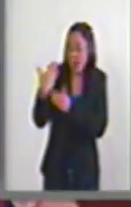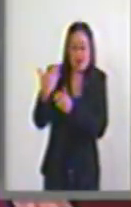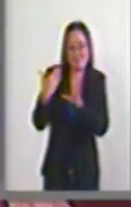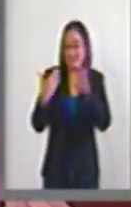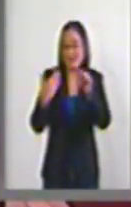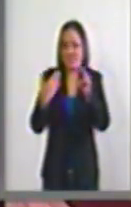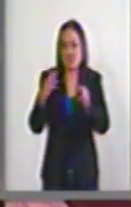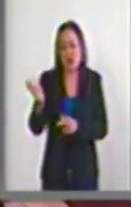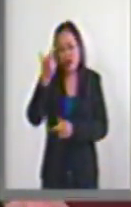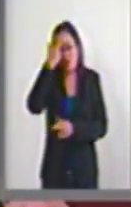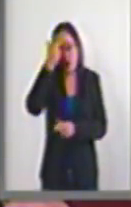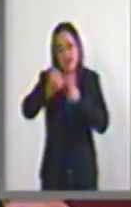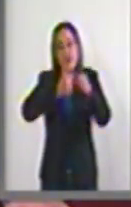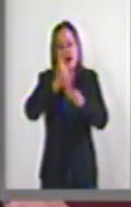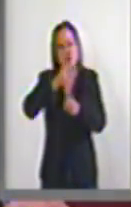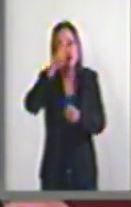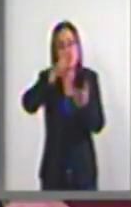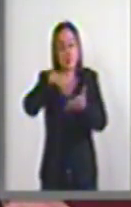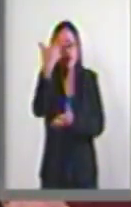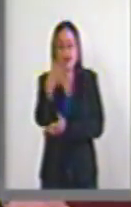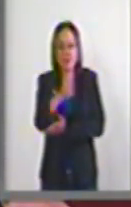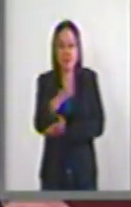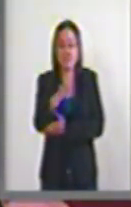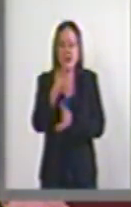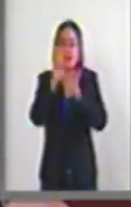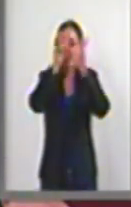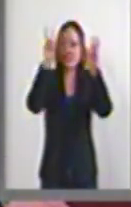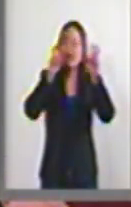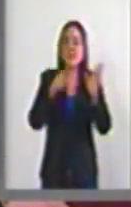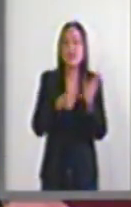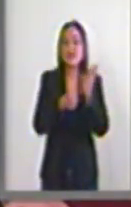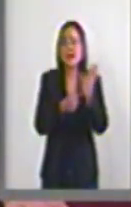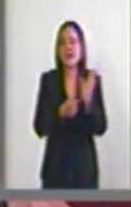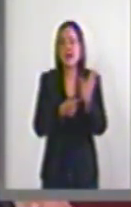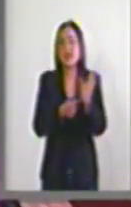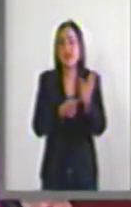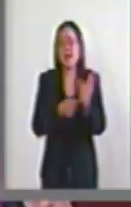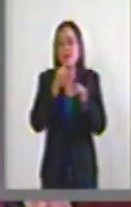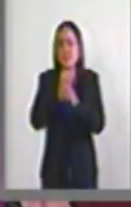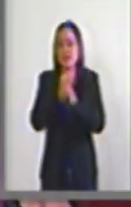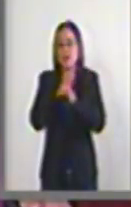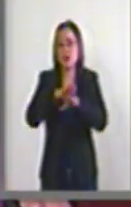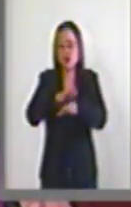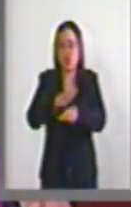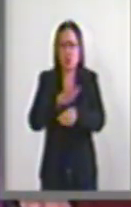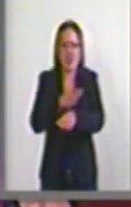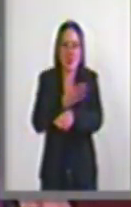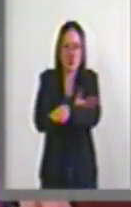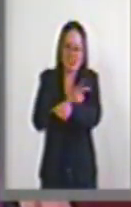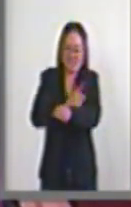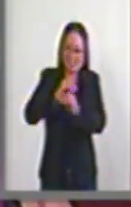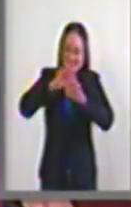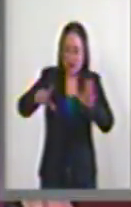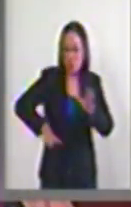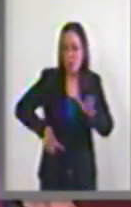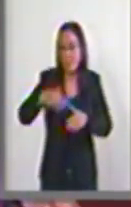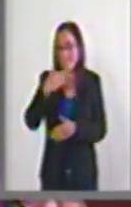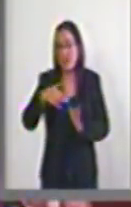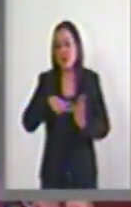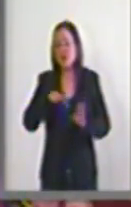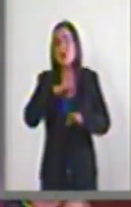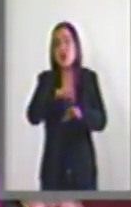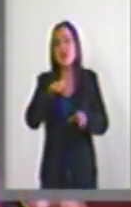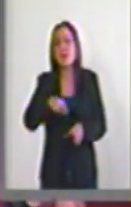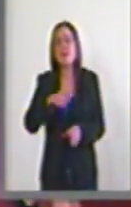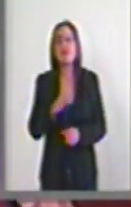que en el 2010 el documento titulado Índice de Transparencia y Buen Gobierno del Instituto